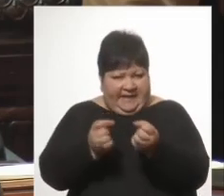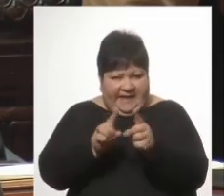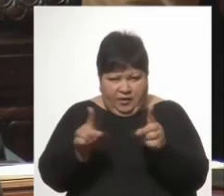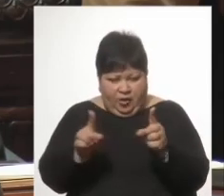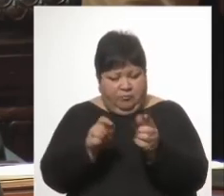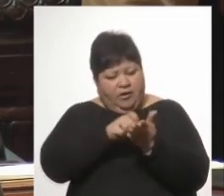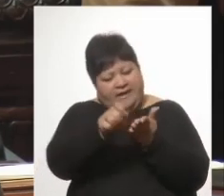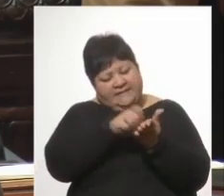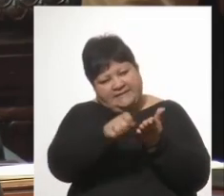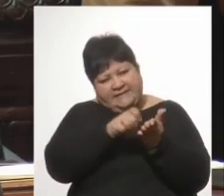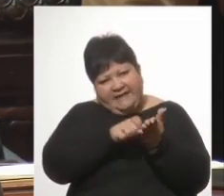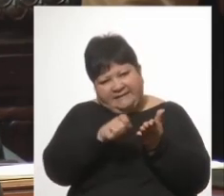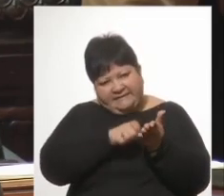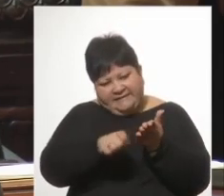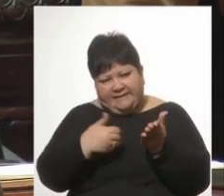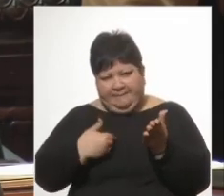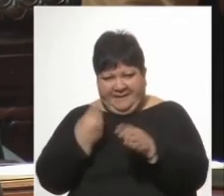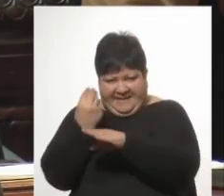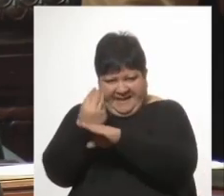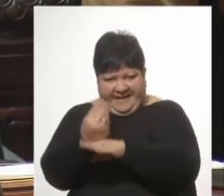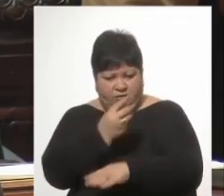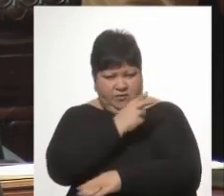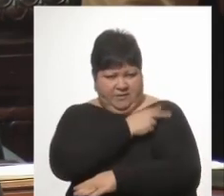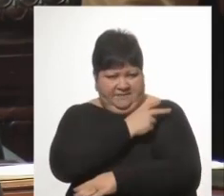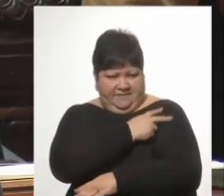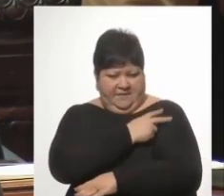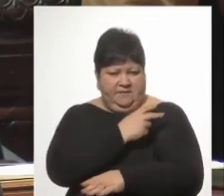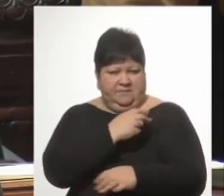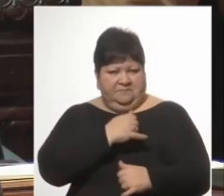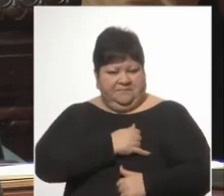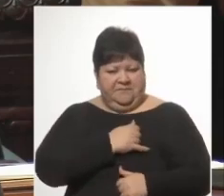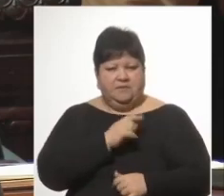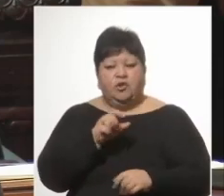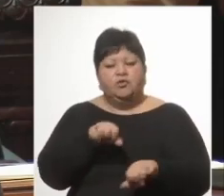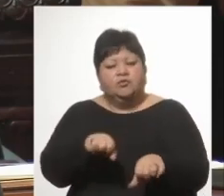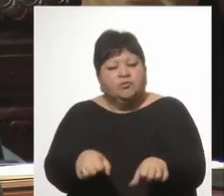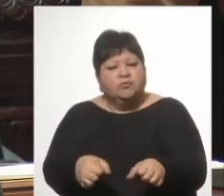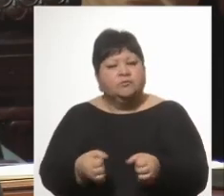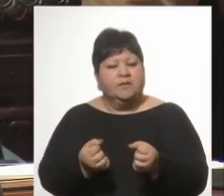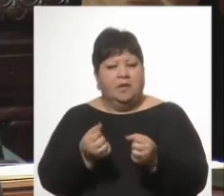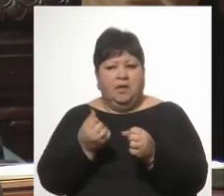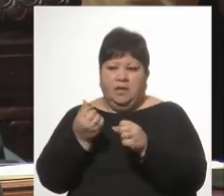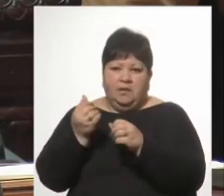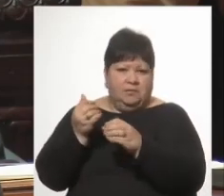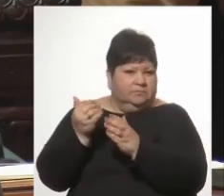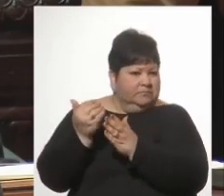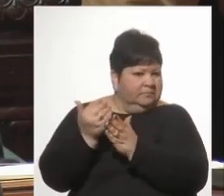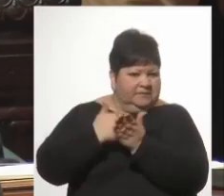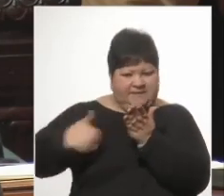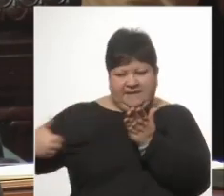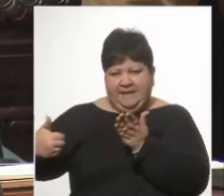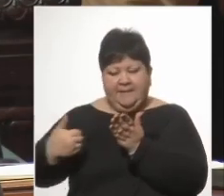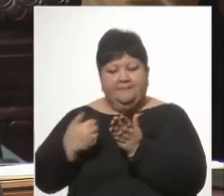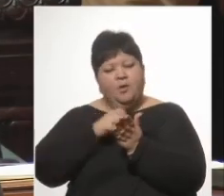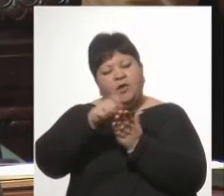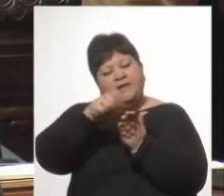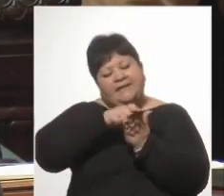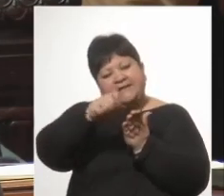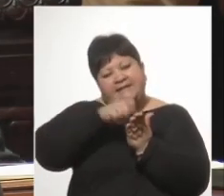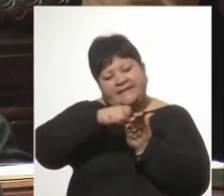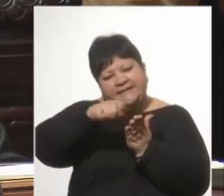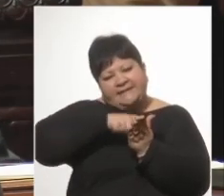las actas de Gavazo, por las declaraciones de Gavazo. Soy cesado en el cargo por el escrito que